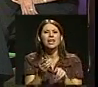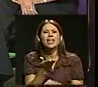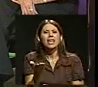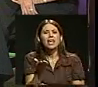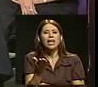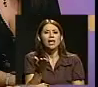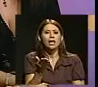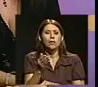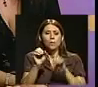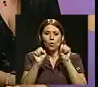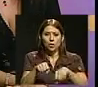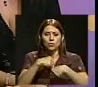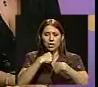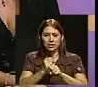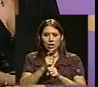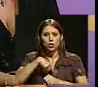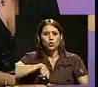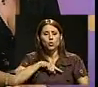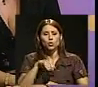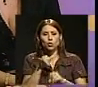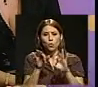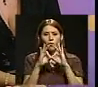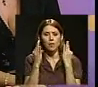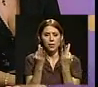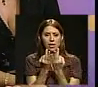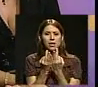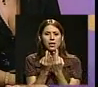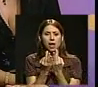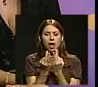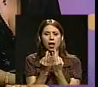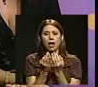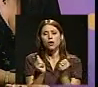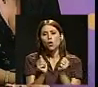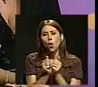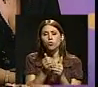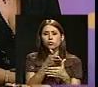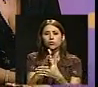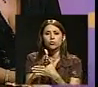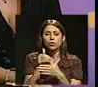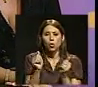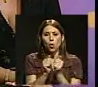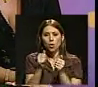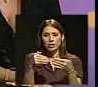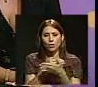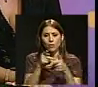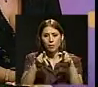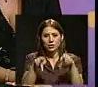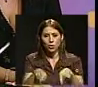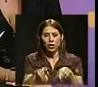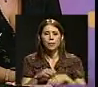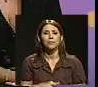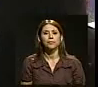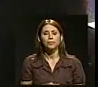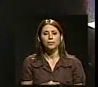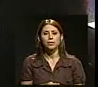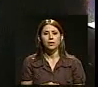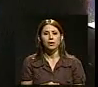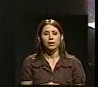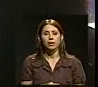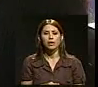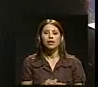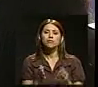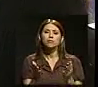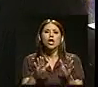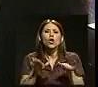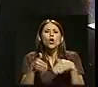como familia podemos hacer al respecto con la convivencia con esa nueva persona. Marjorie, ¿cómo